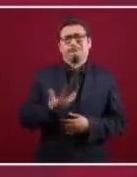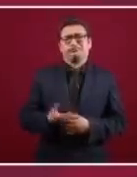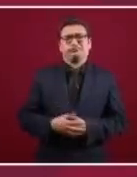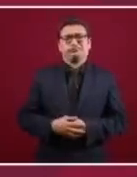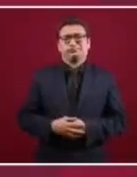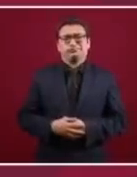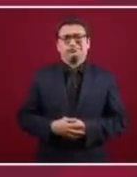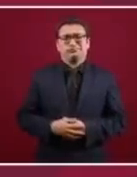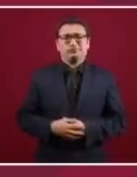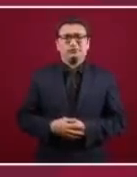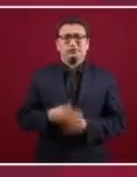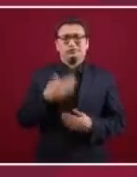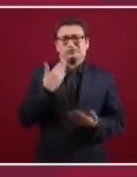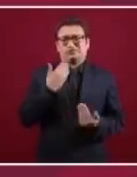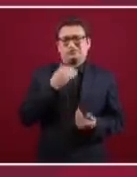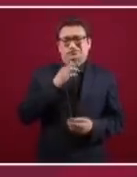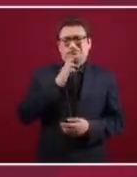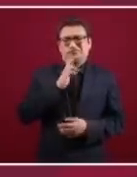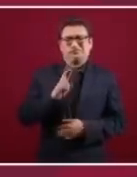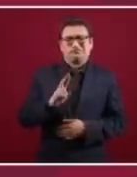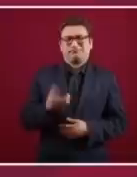y no tiene sentido